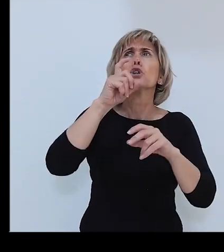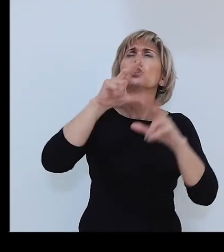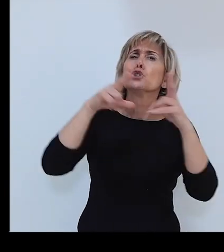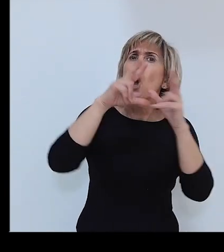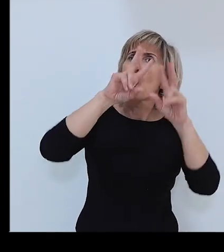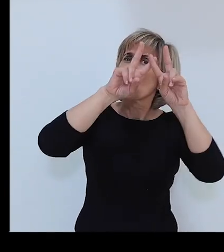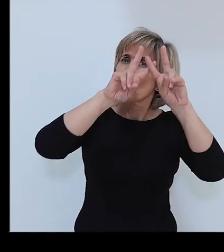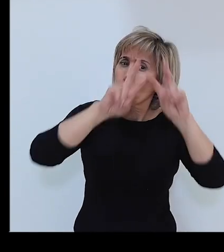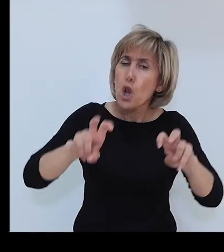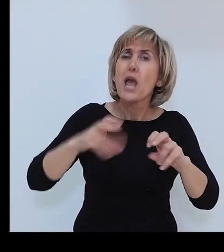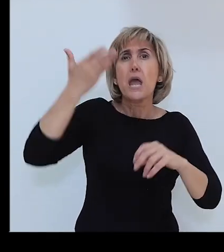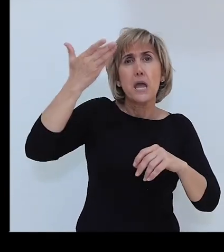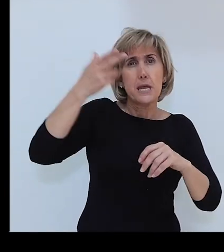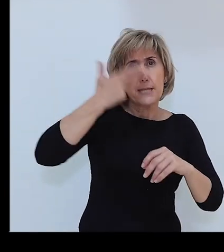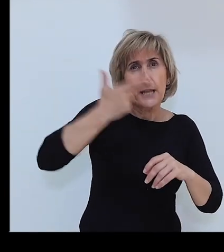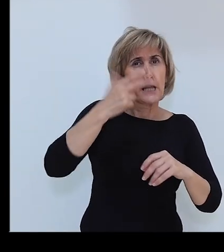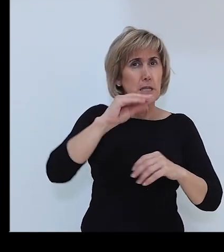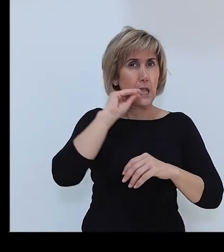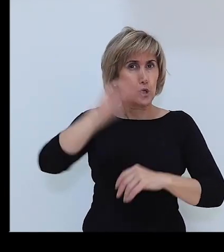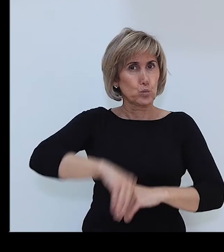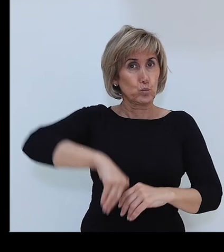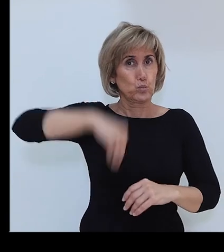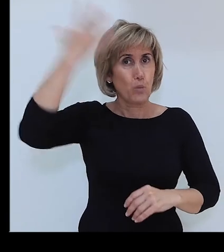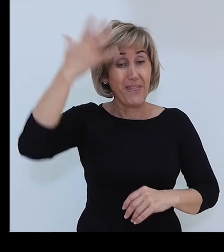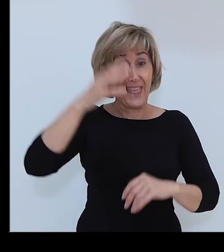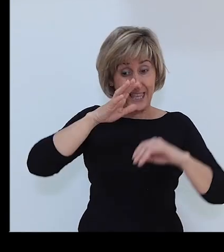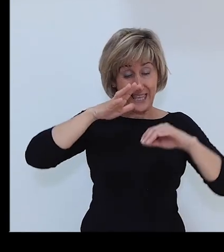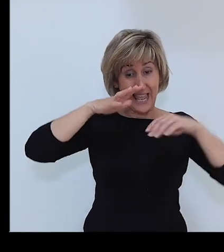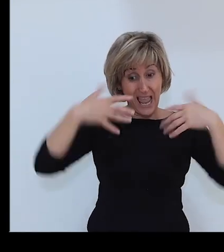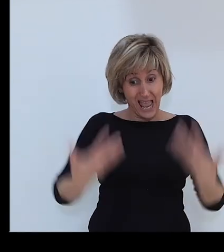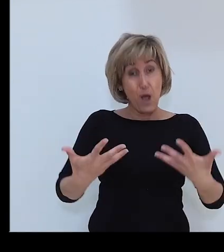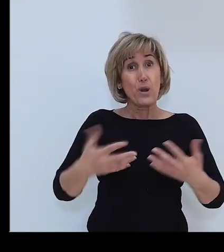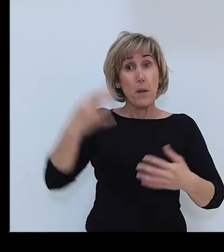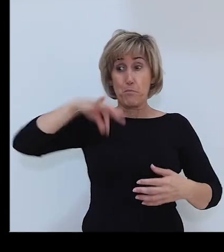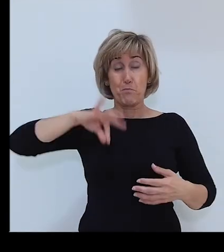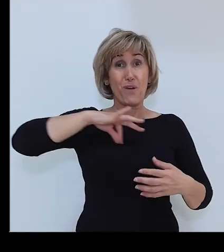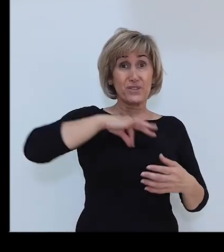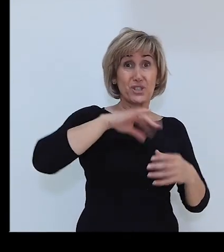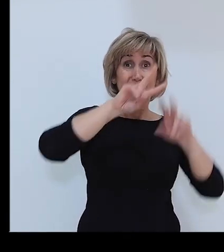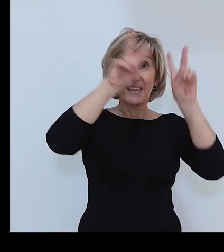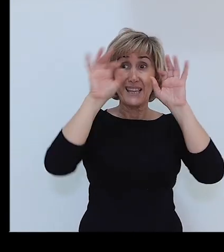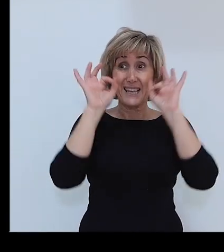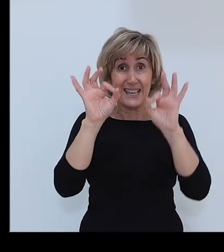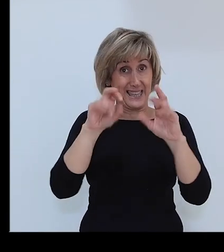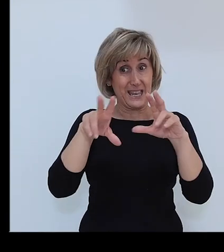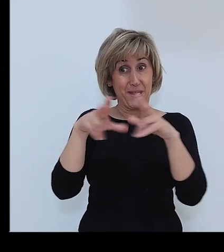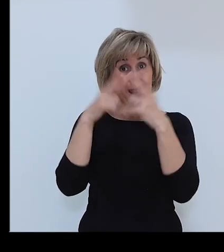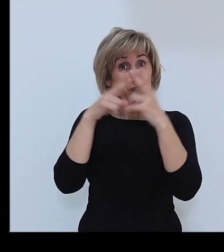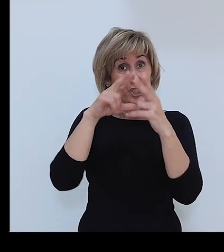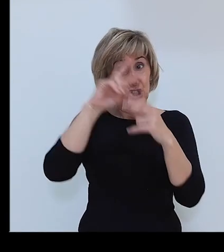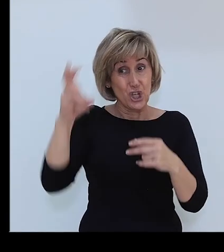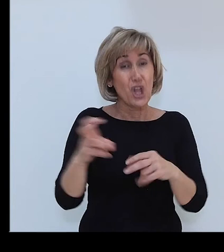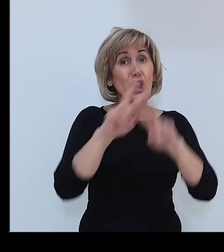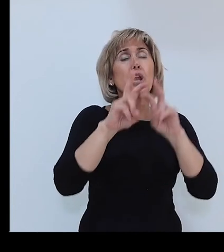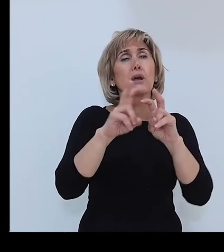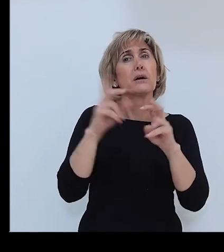fue fundadora de la sociología y de una sociología estupenda, ¿no? Una sociología interesante y que a la